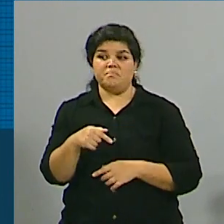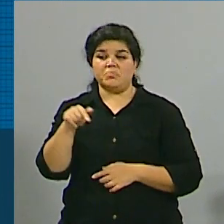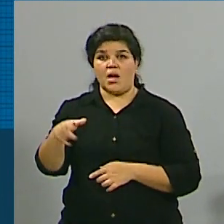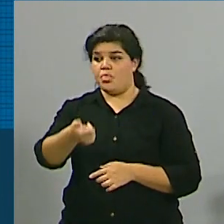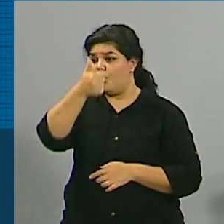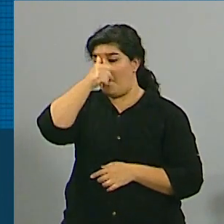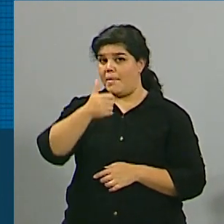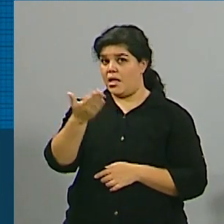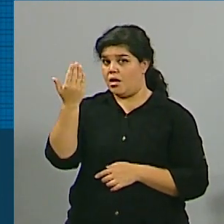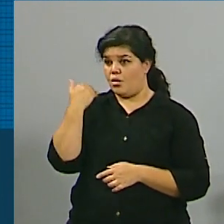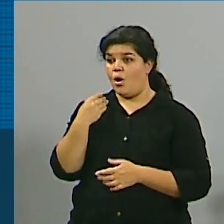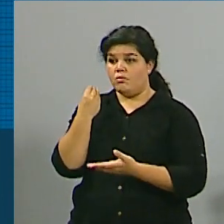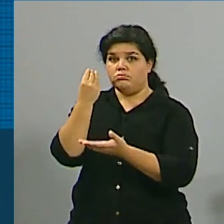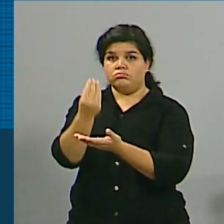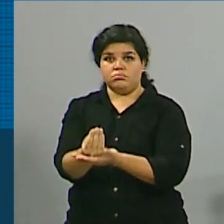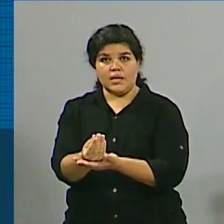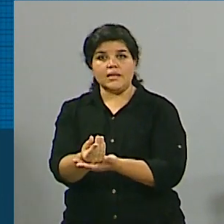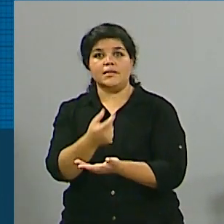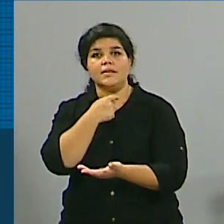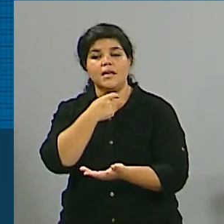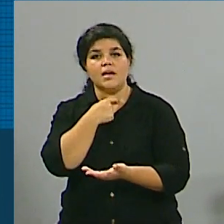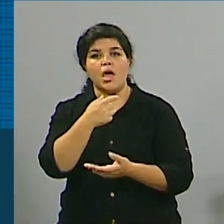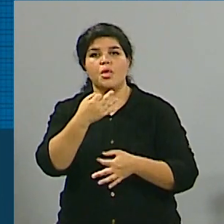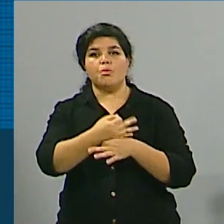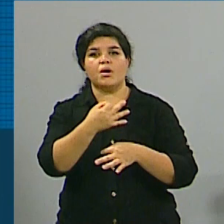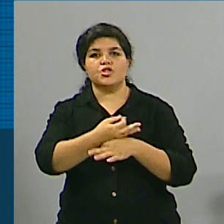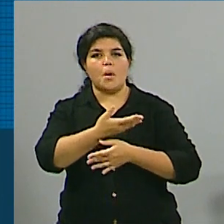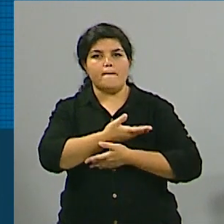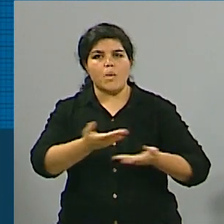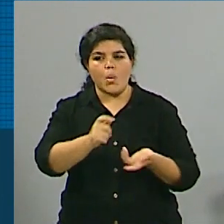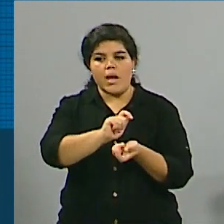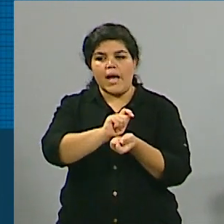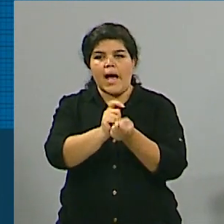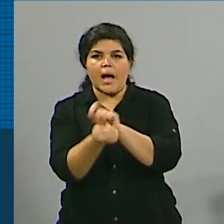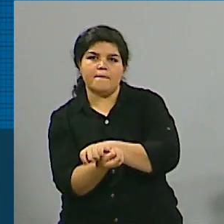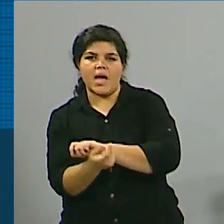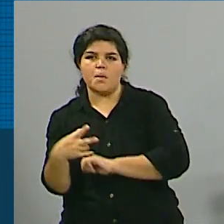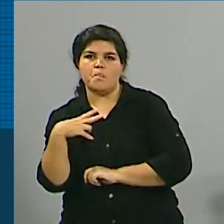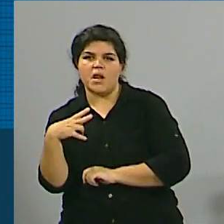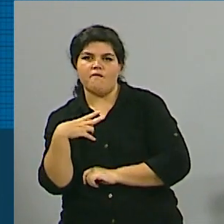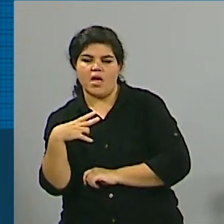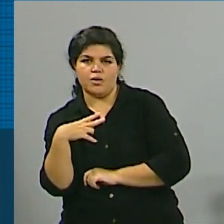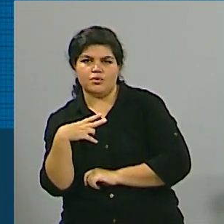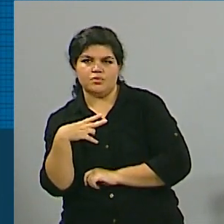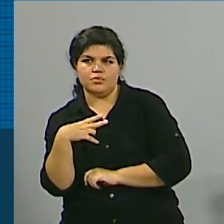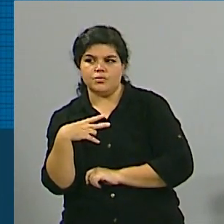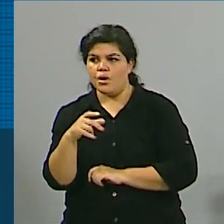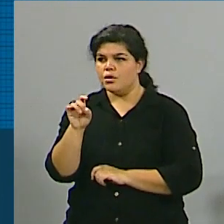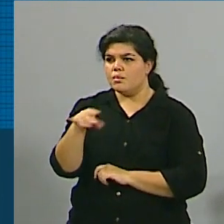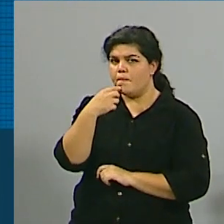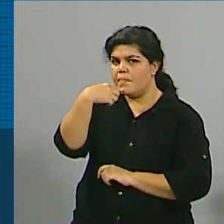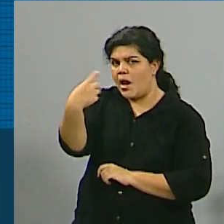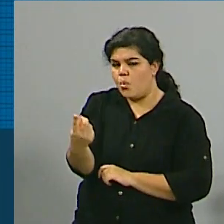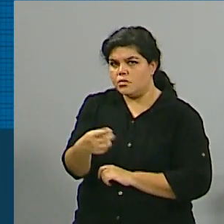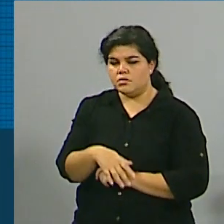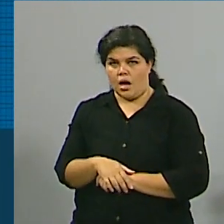la educación pública, de privatizarla, en el cual también hicimos una pregunta sobre ese tema, en el cual, por ejemplo, solamente el 12% de los